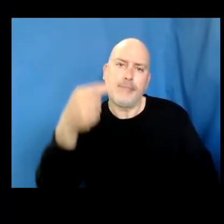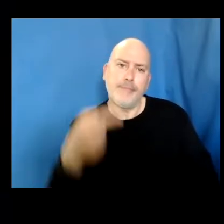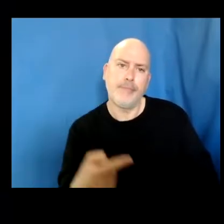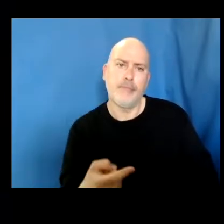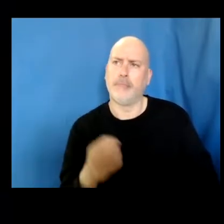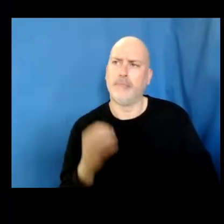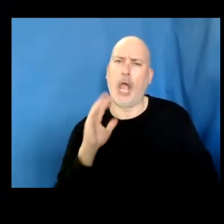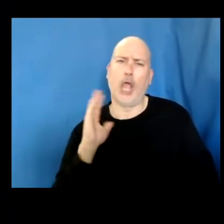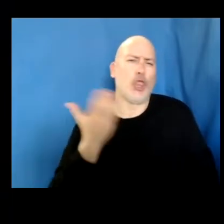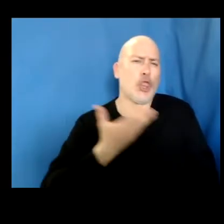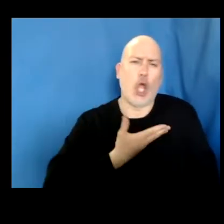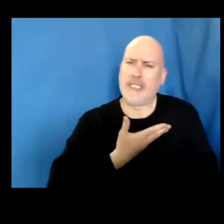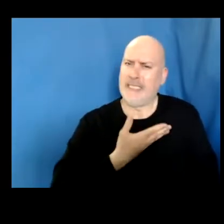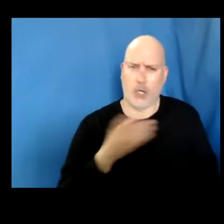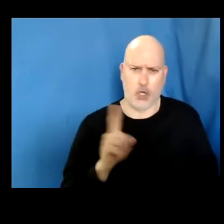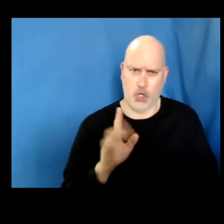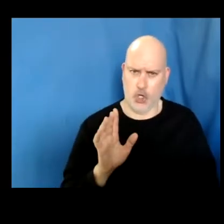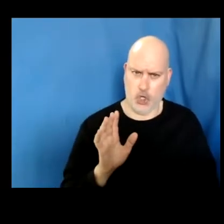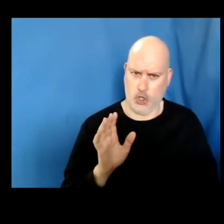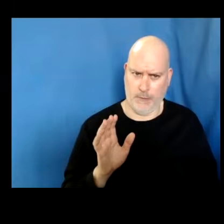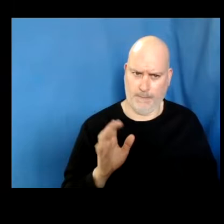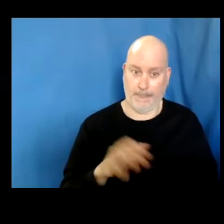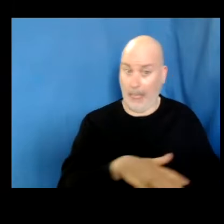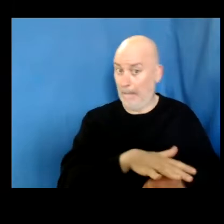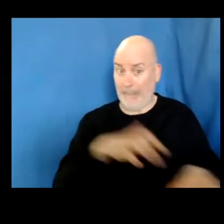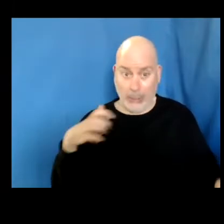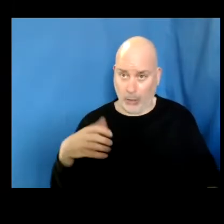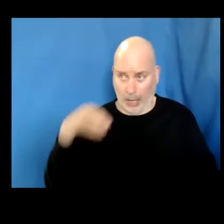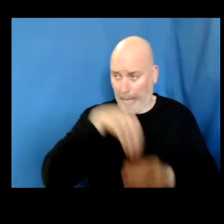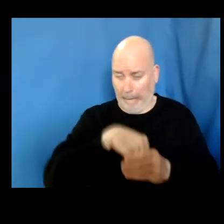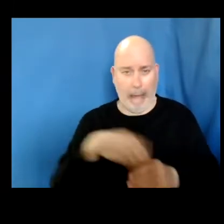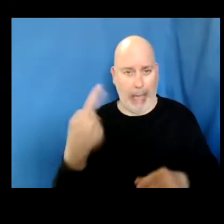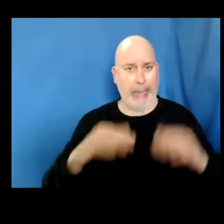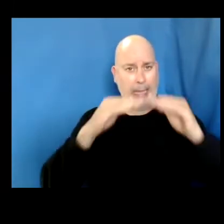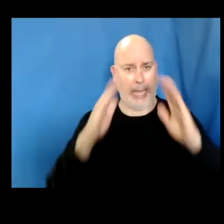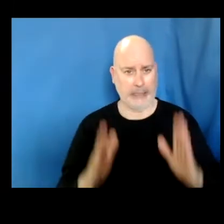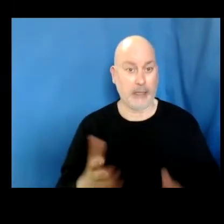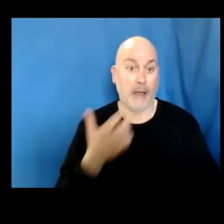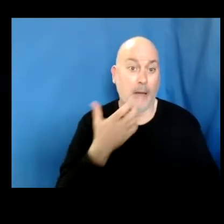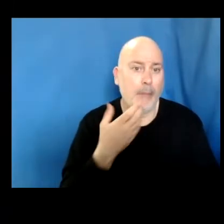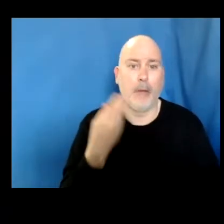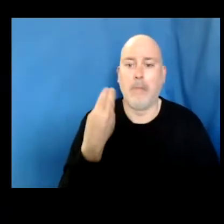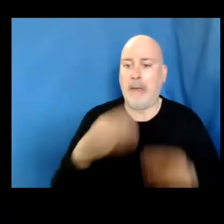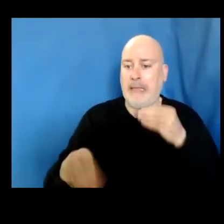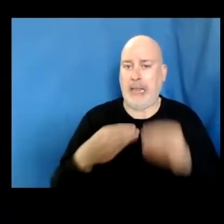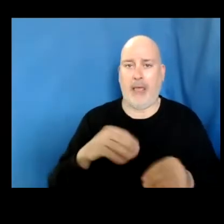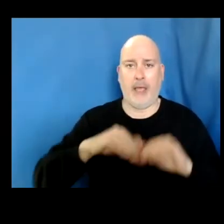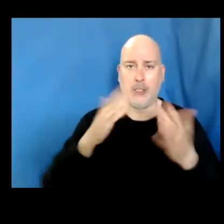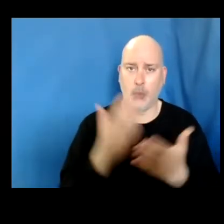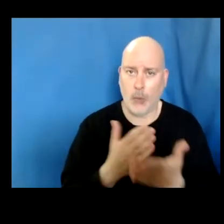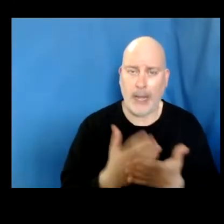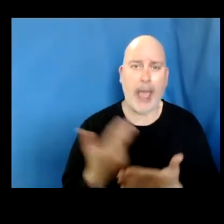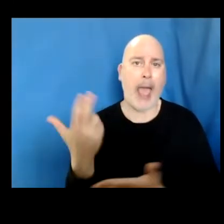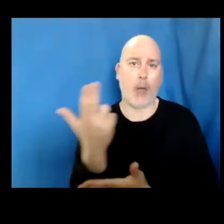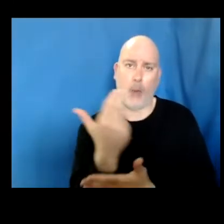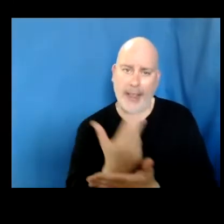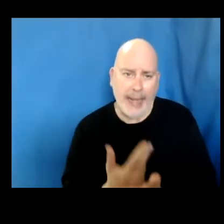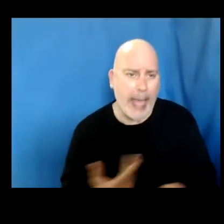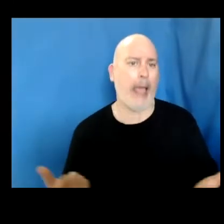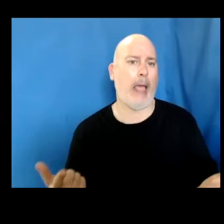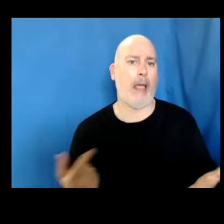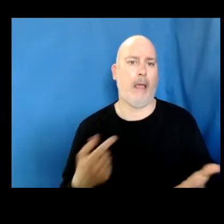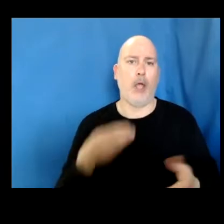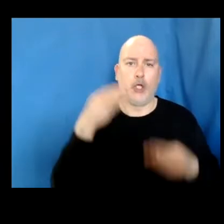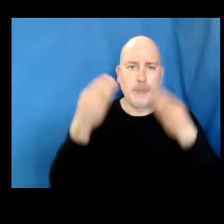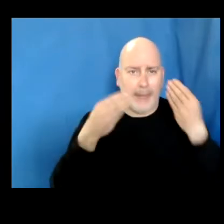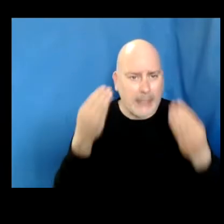tóxicas. La mayoría son cosas que tenemos en casa, ¿no? Pues, por ejemplo, material escolar, acuarelas, productos